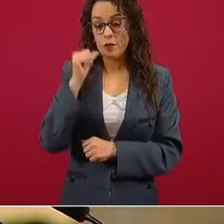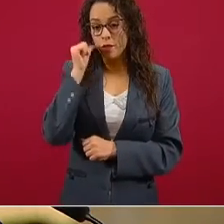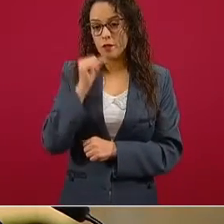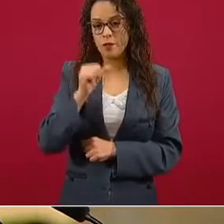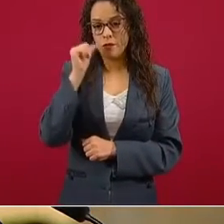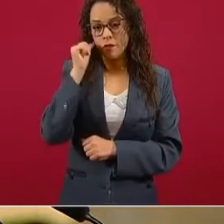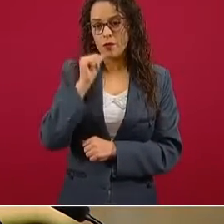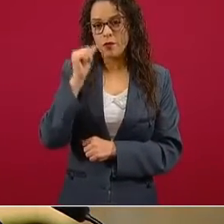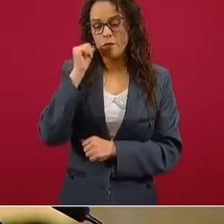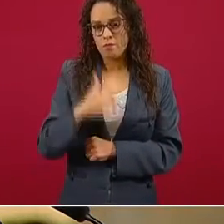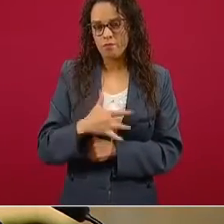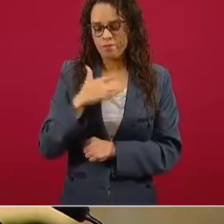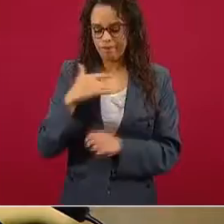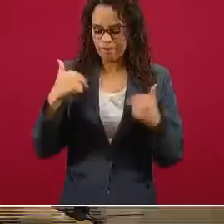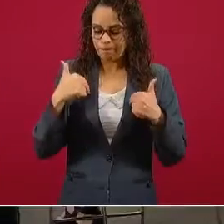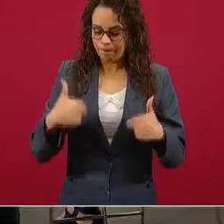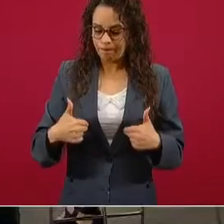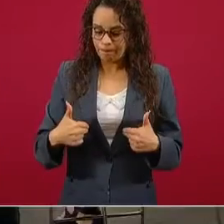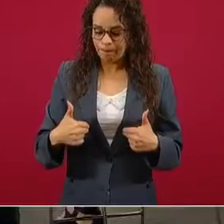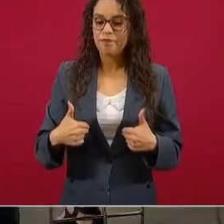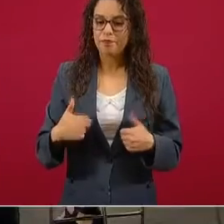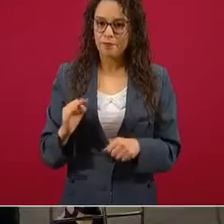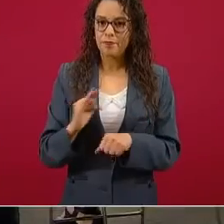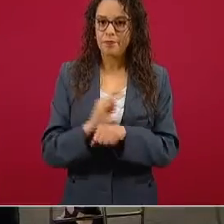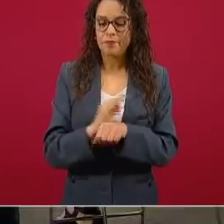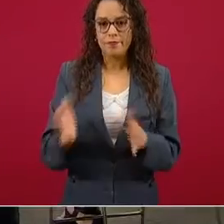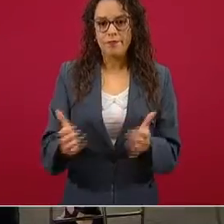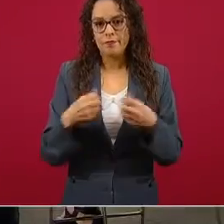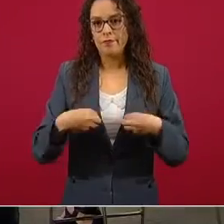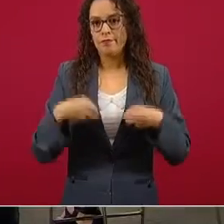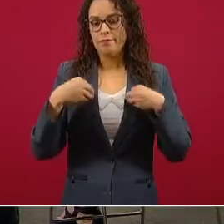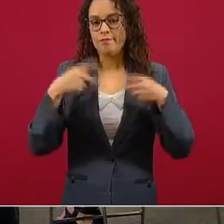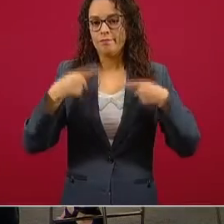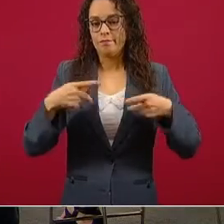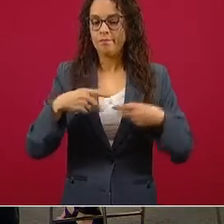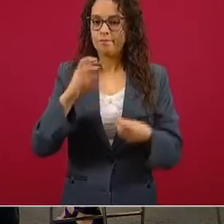sentido humanista. Muchísimas gracias.